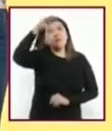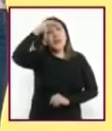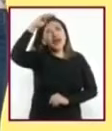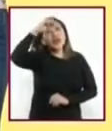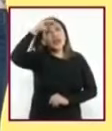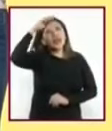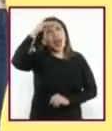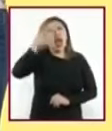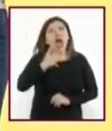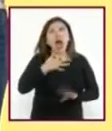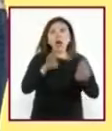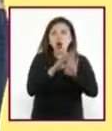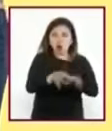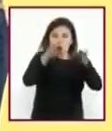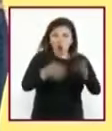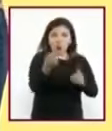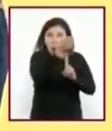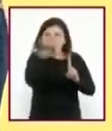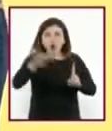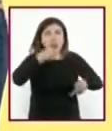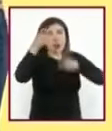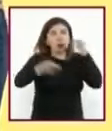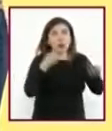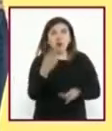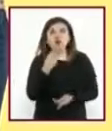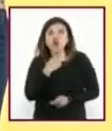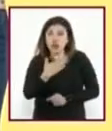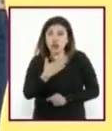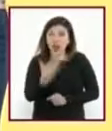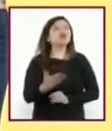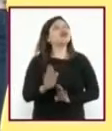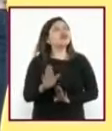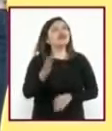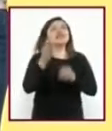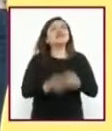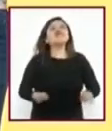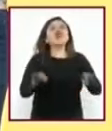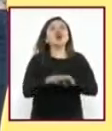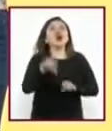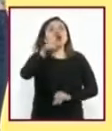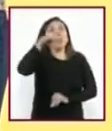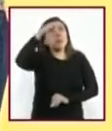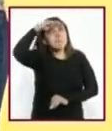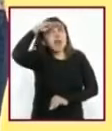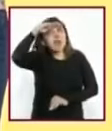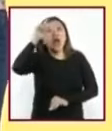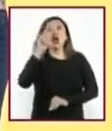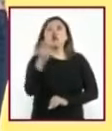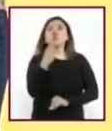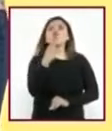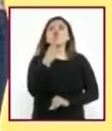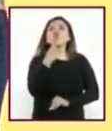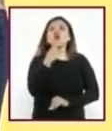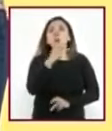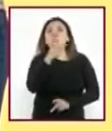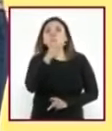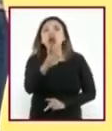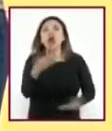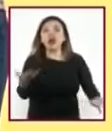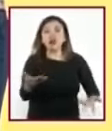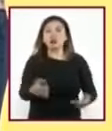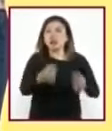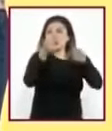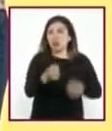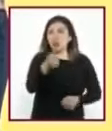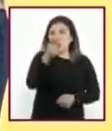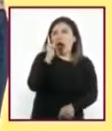que hay una forma correcta o incorrecta de utilizarla, lo importante es considerar qué usos le damos. Seguramente ya